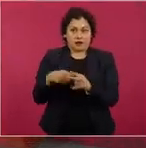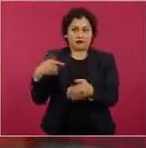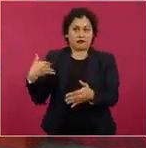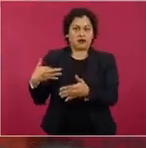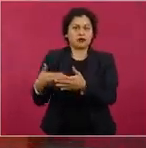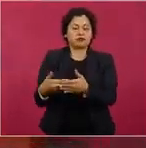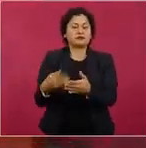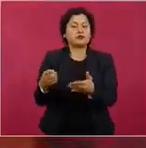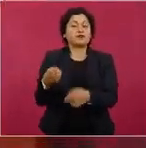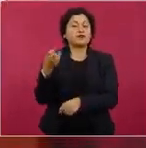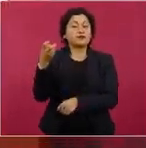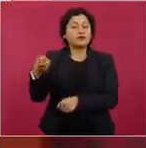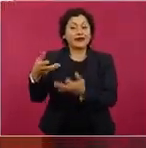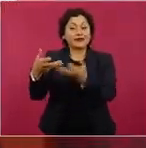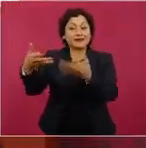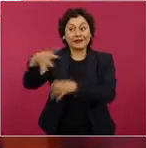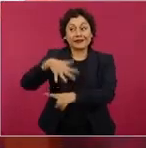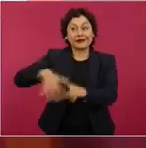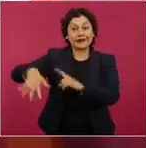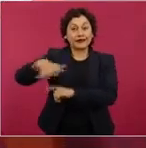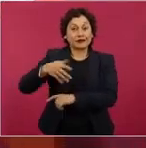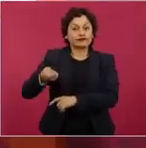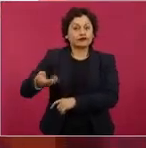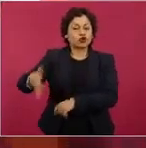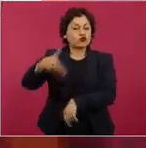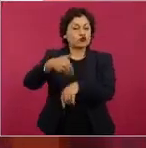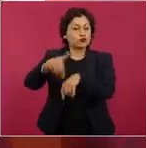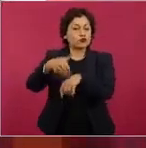la cuarta sección del bosque de Chapultepec,